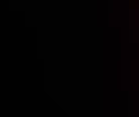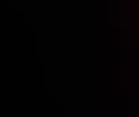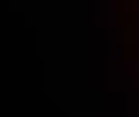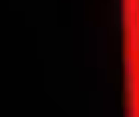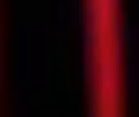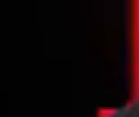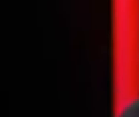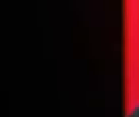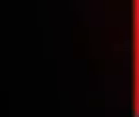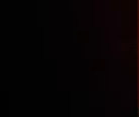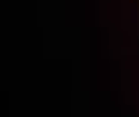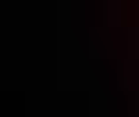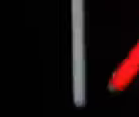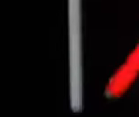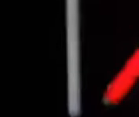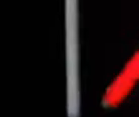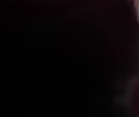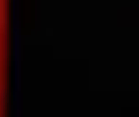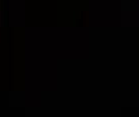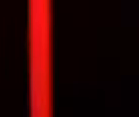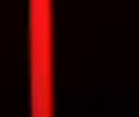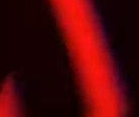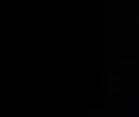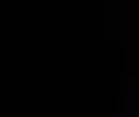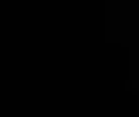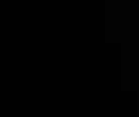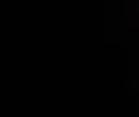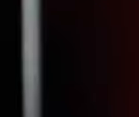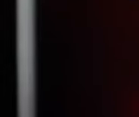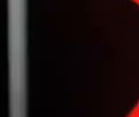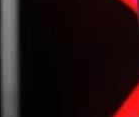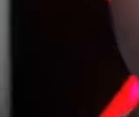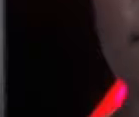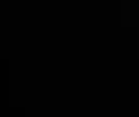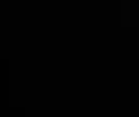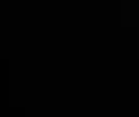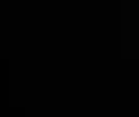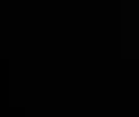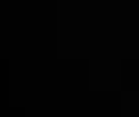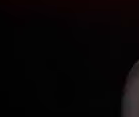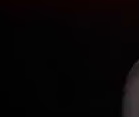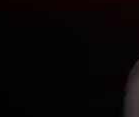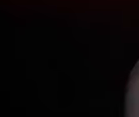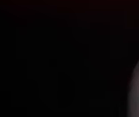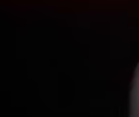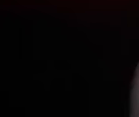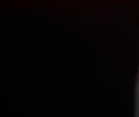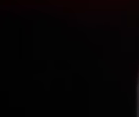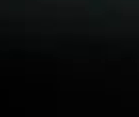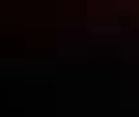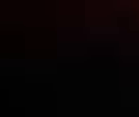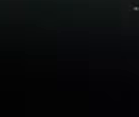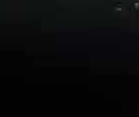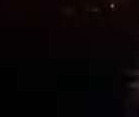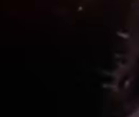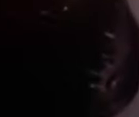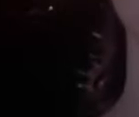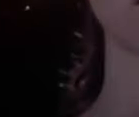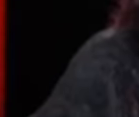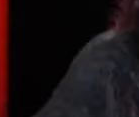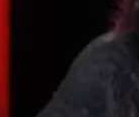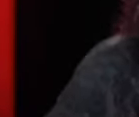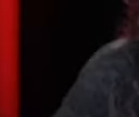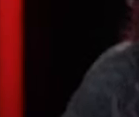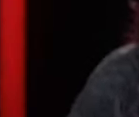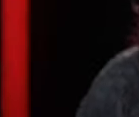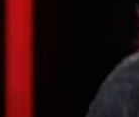de aislamiento estás siendo violentada, denuncia al 911 CEI Mujer o por WhatsApp al 44